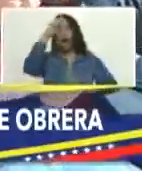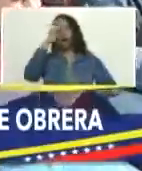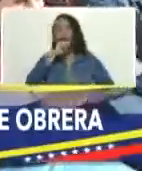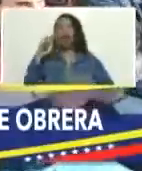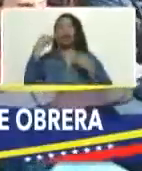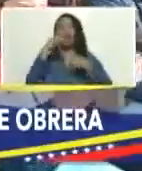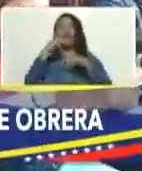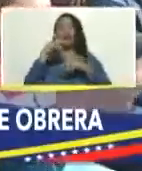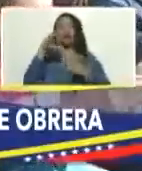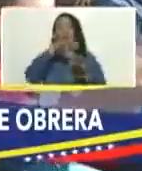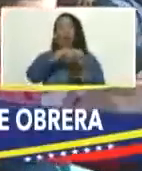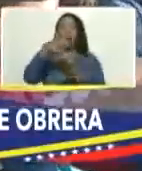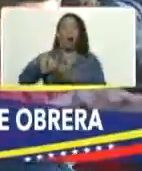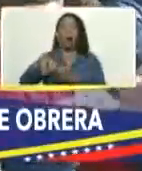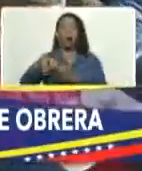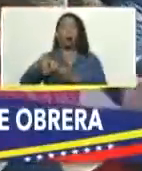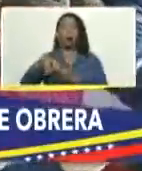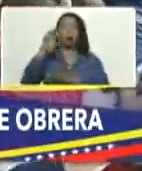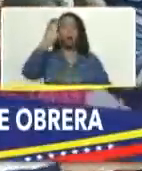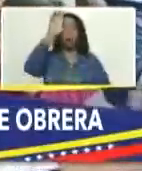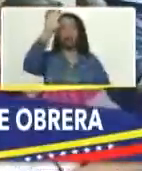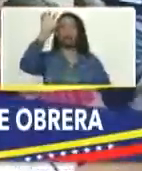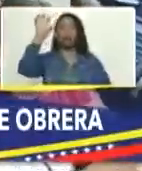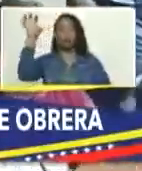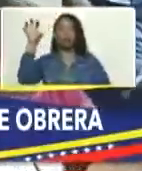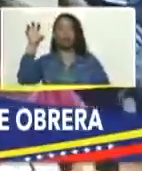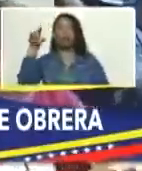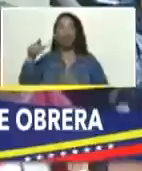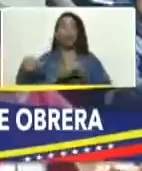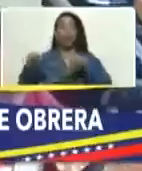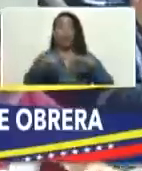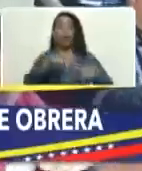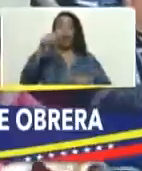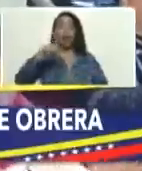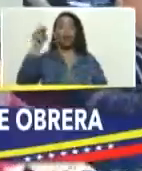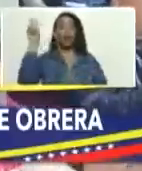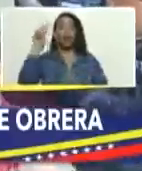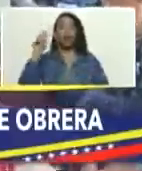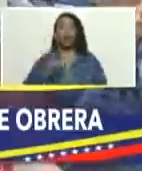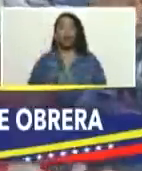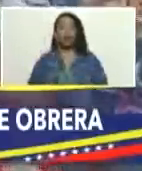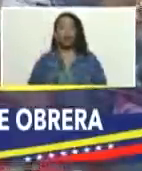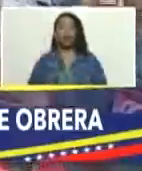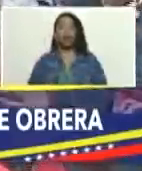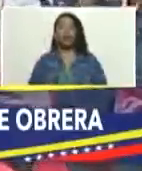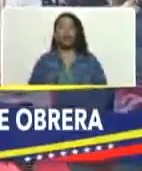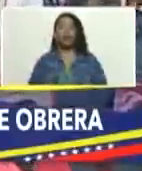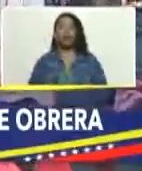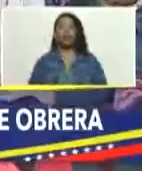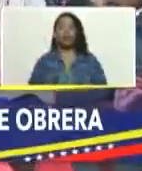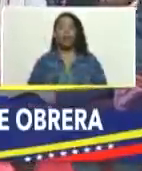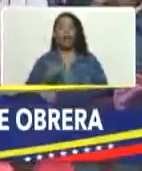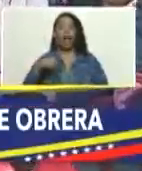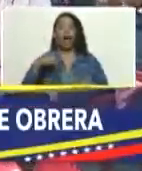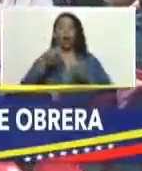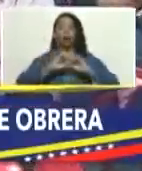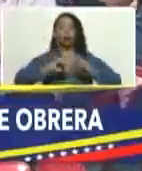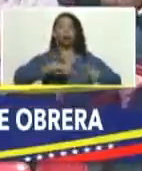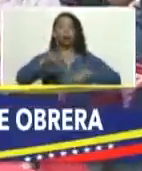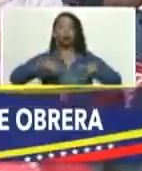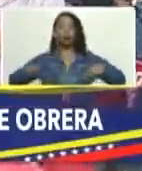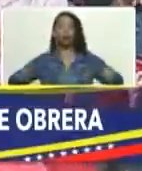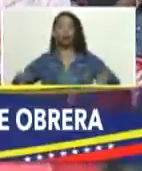regional, país por país, región por región, y desde Venezuela generar una poderosa organización